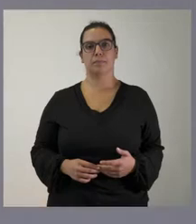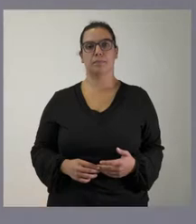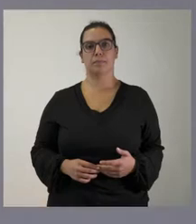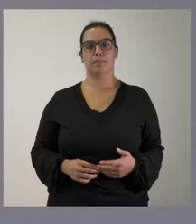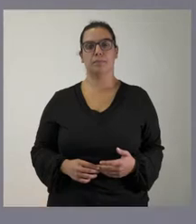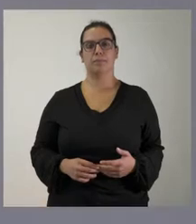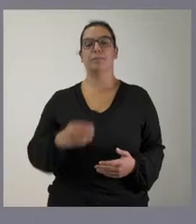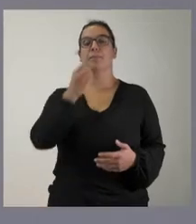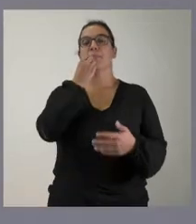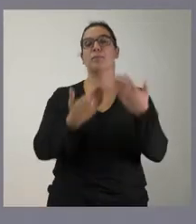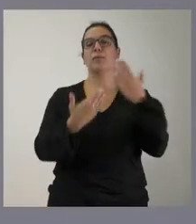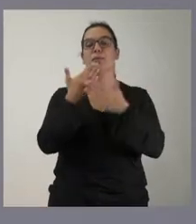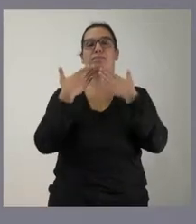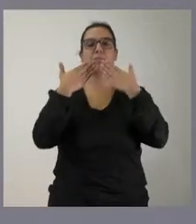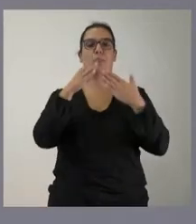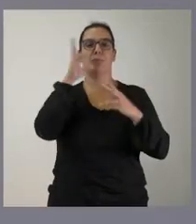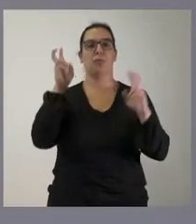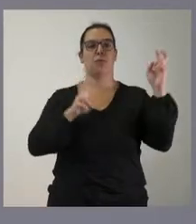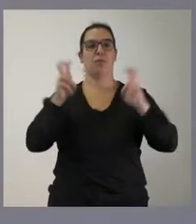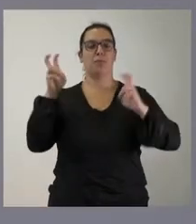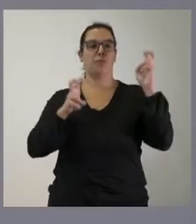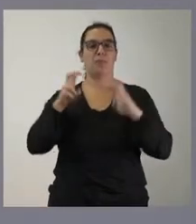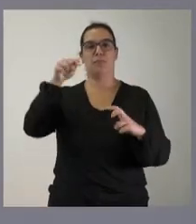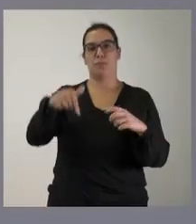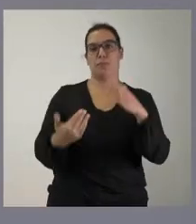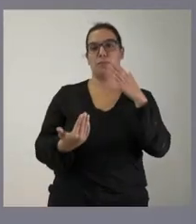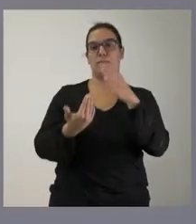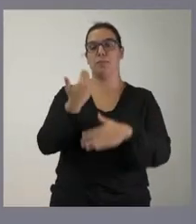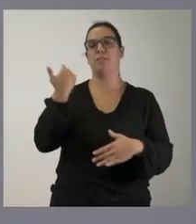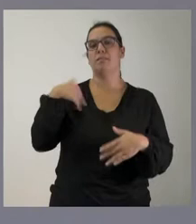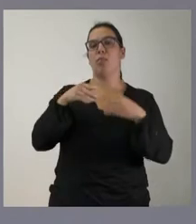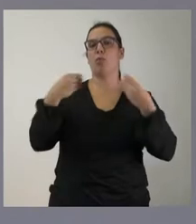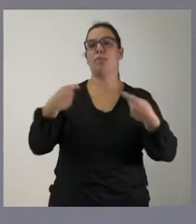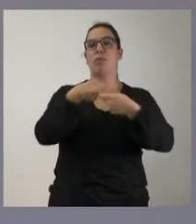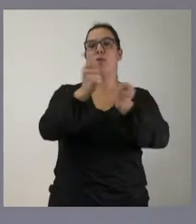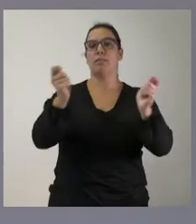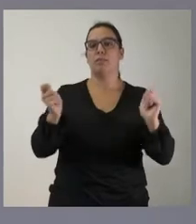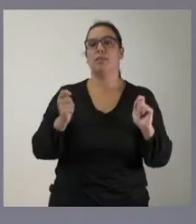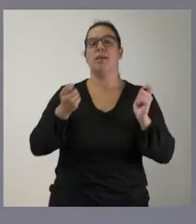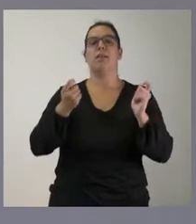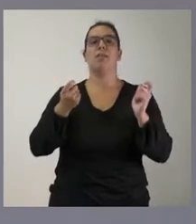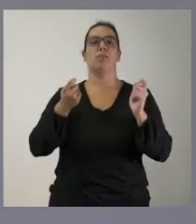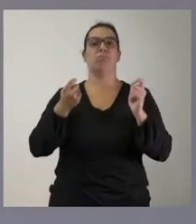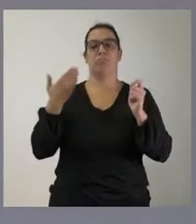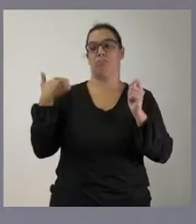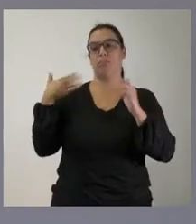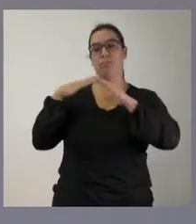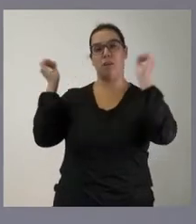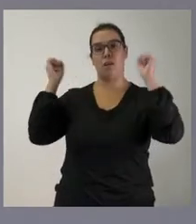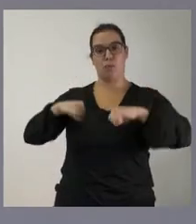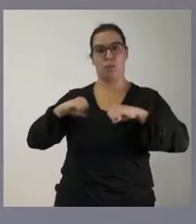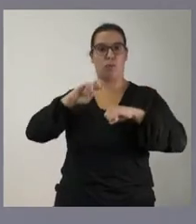todos los días y muchas gracias por su presencia y aquí está mañana se les ha entregado ya la documentación de los acuerdos que